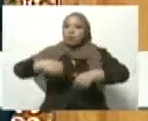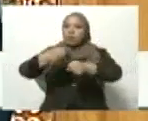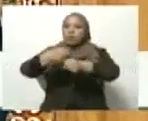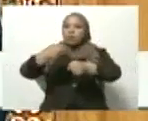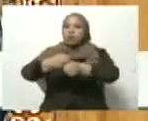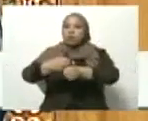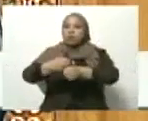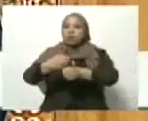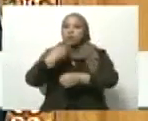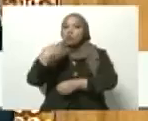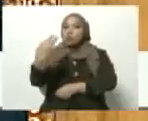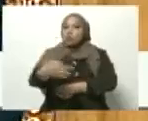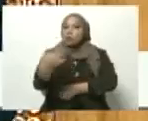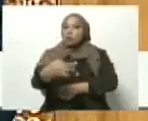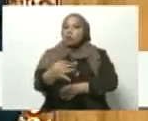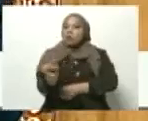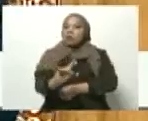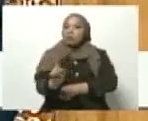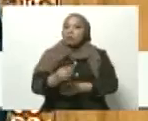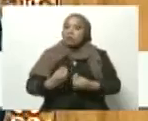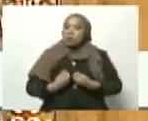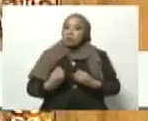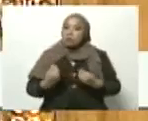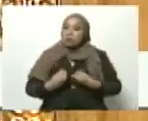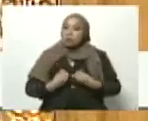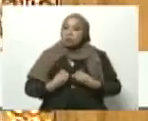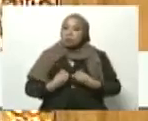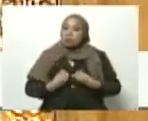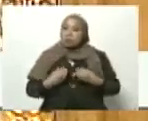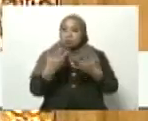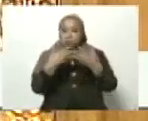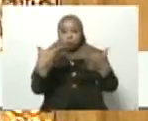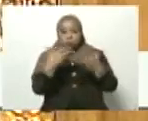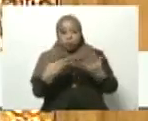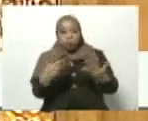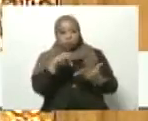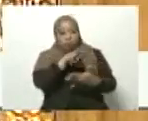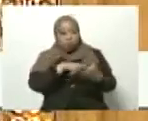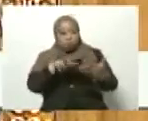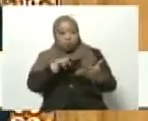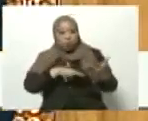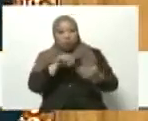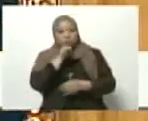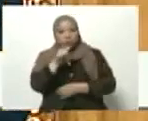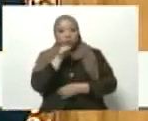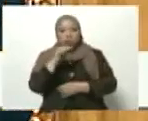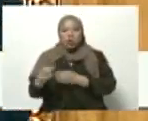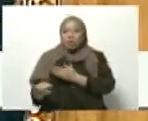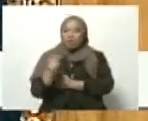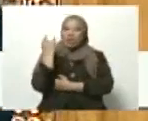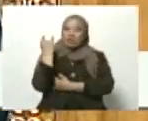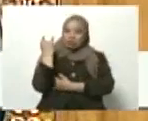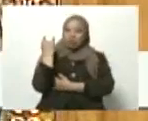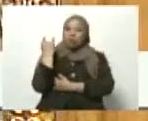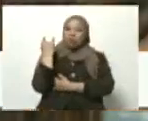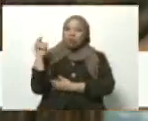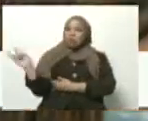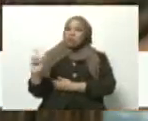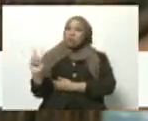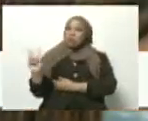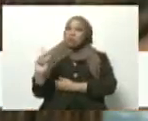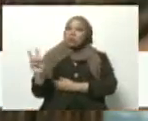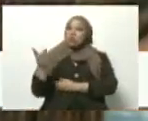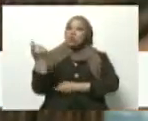más sincera, no puede ser propaganda, porque ahí uno se envenena y actúa erróneamente. Ese hombre trajo la información falsa de que Irán